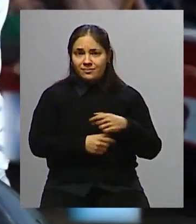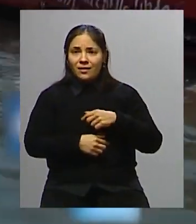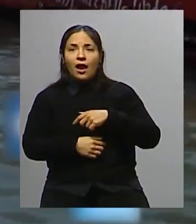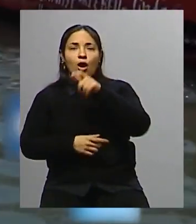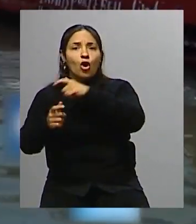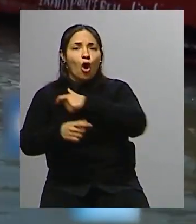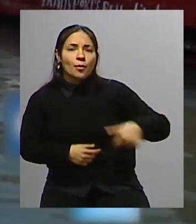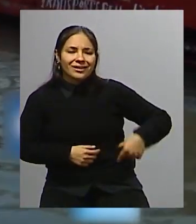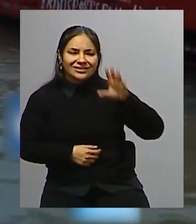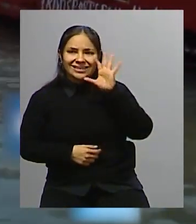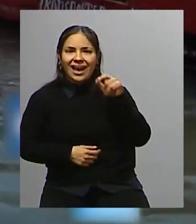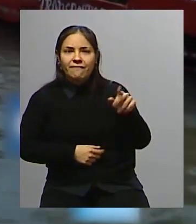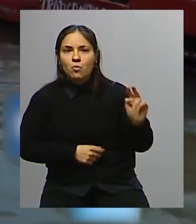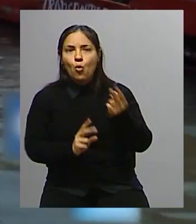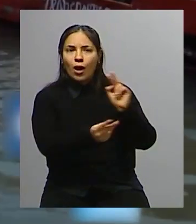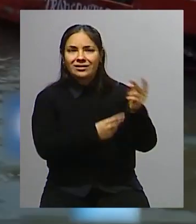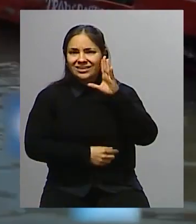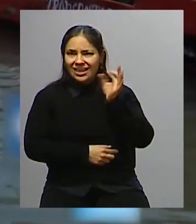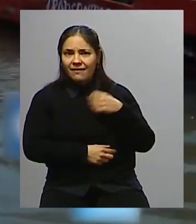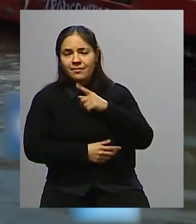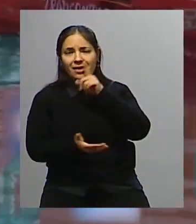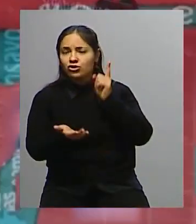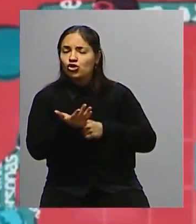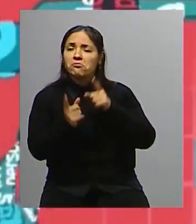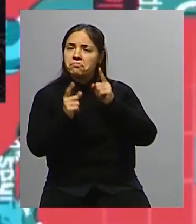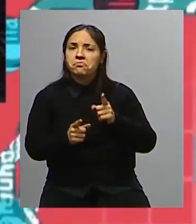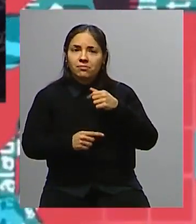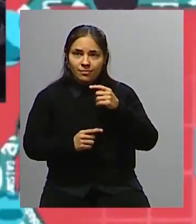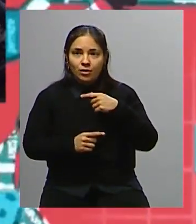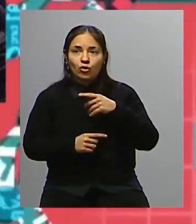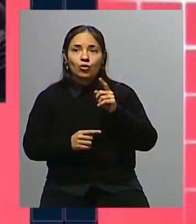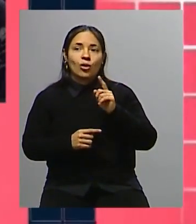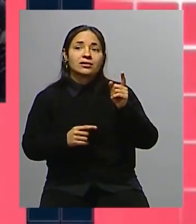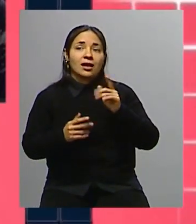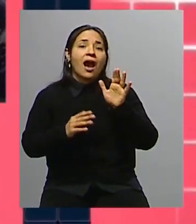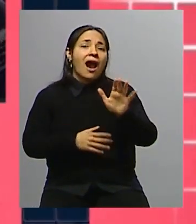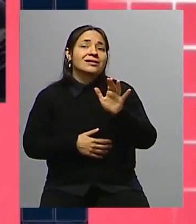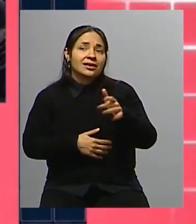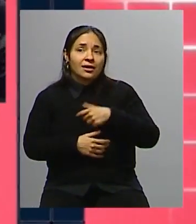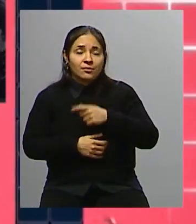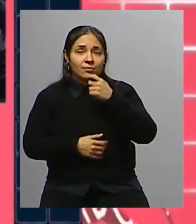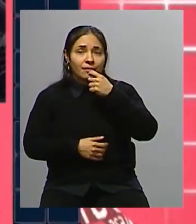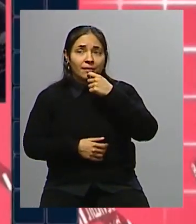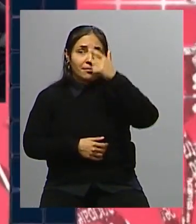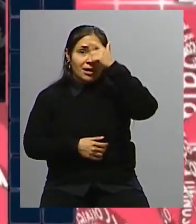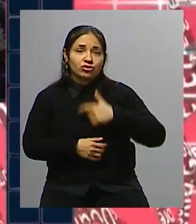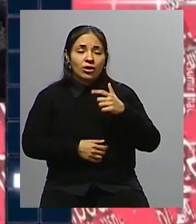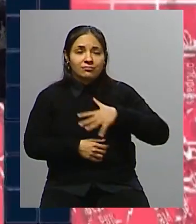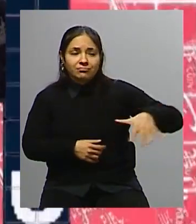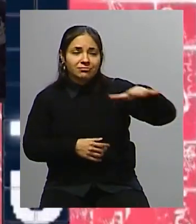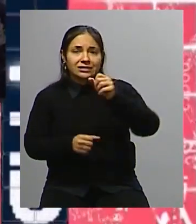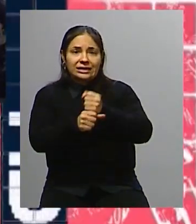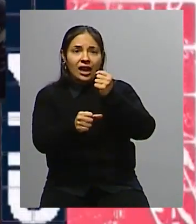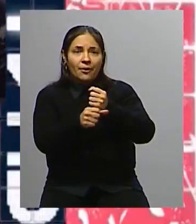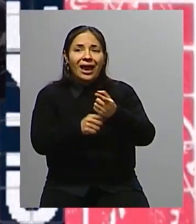por parte de los estados, que no son decisiones abiertas, obviamente nadie lo dice así, pero que cualquier persona que trabaja en el territorio y que conoce sobre